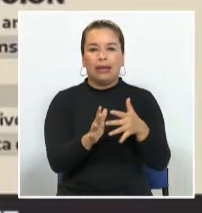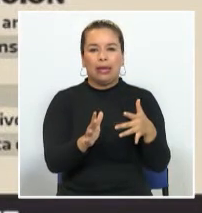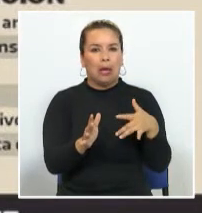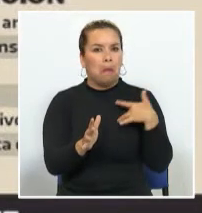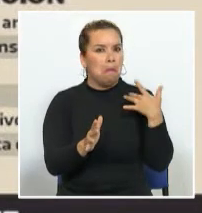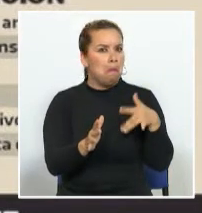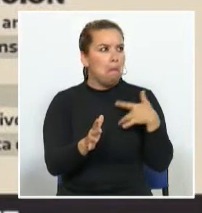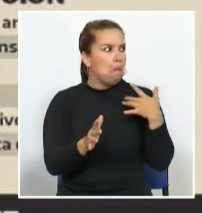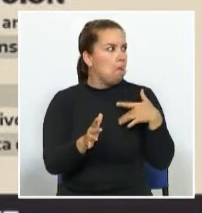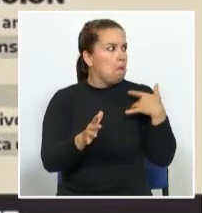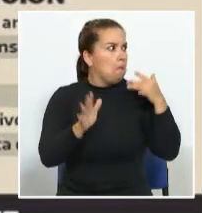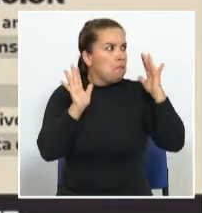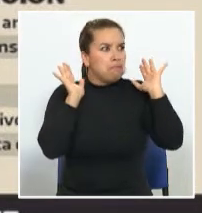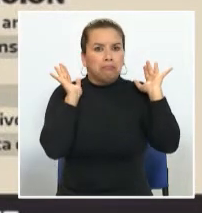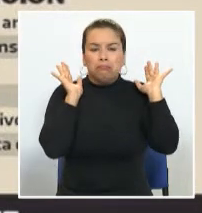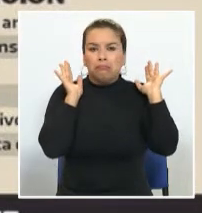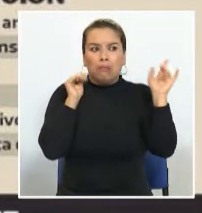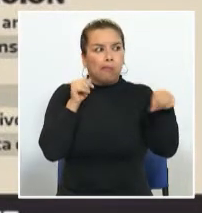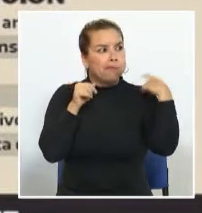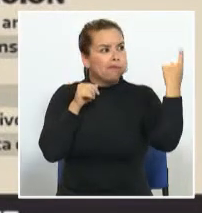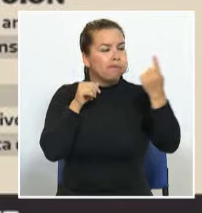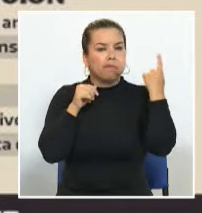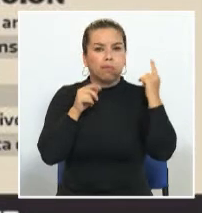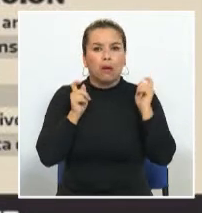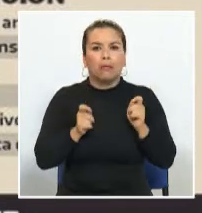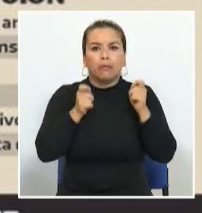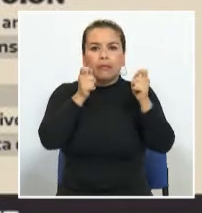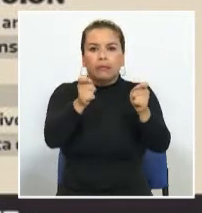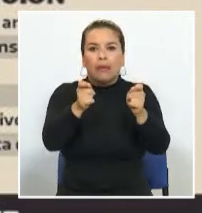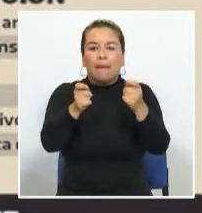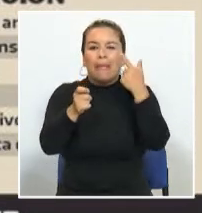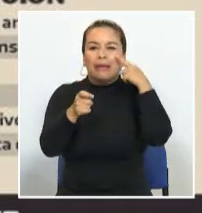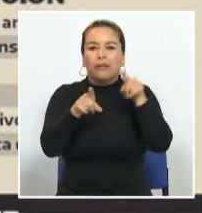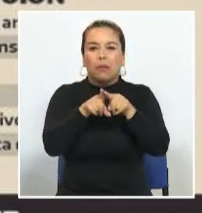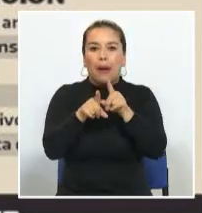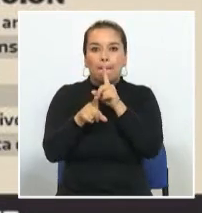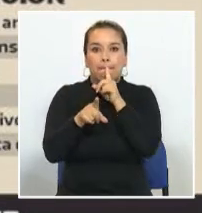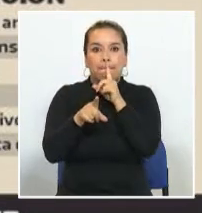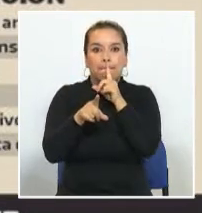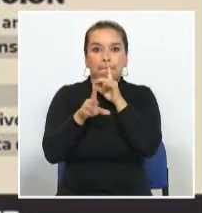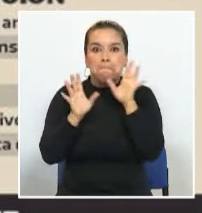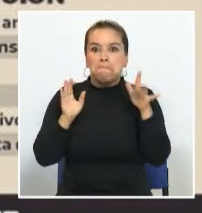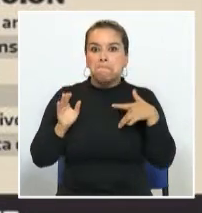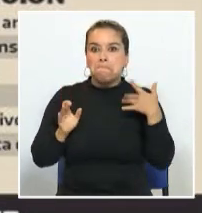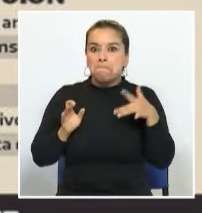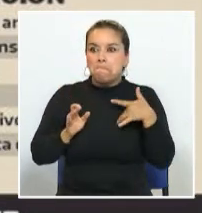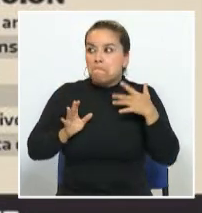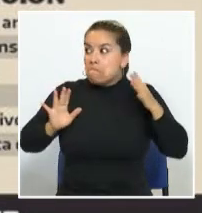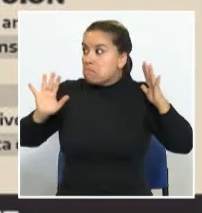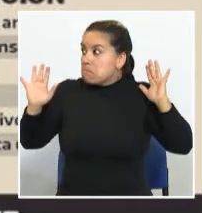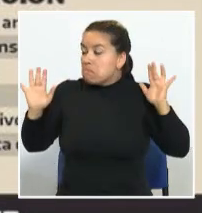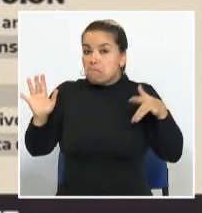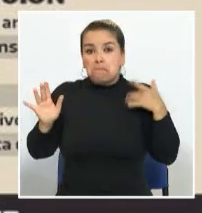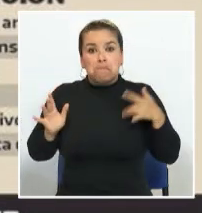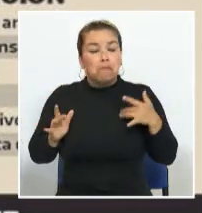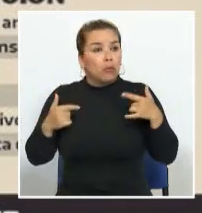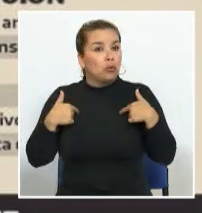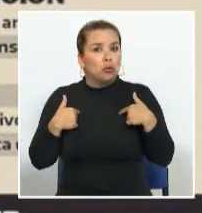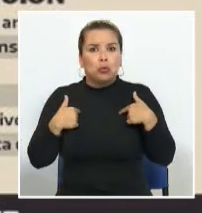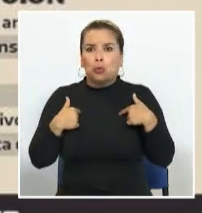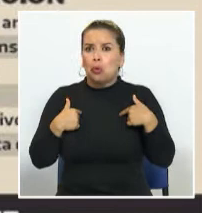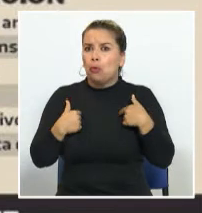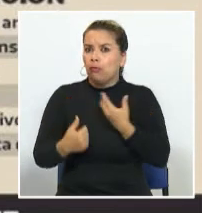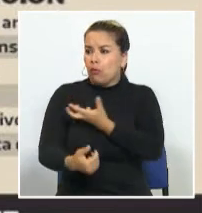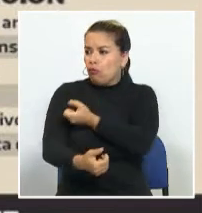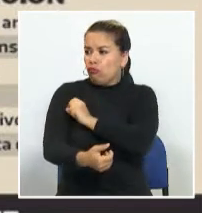entero se le ha denominado como el enemigo silencioso, precisamente porque uno puede tener cifras tensionales